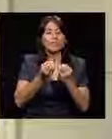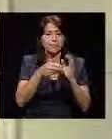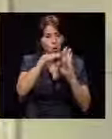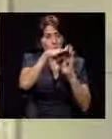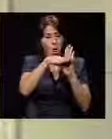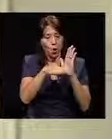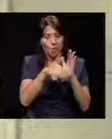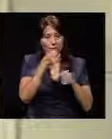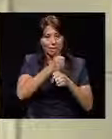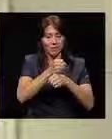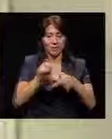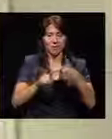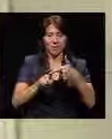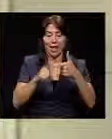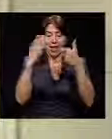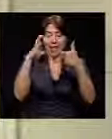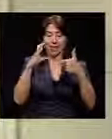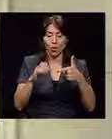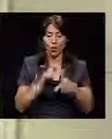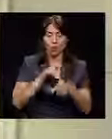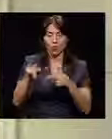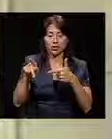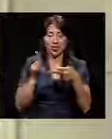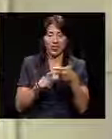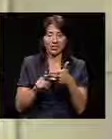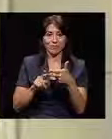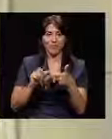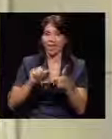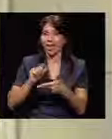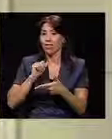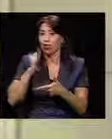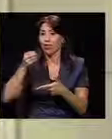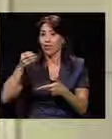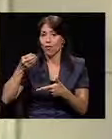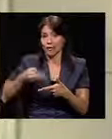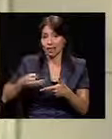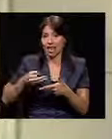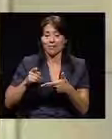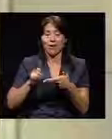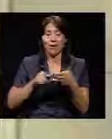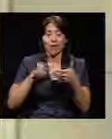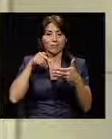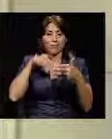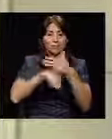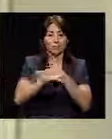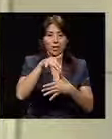establecer categorías profesionales y pasar la formación del empirismo a las universidades.